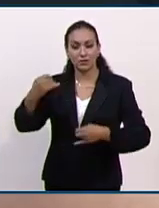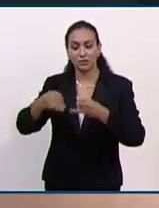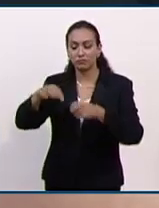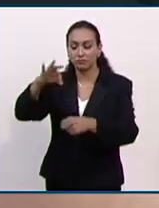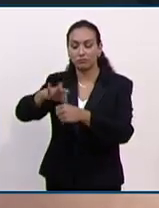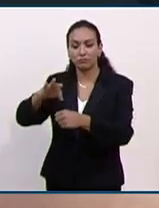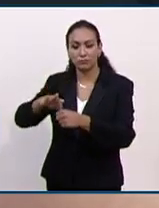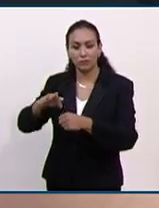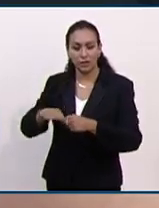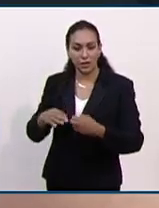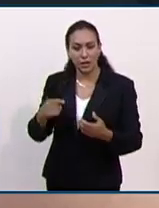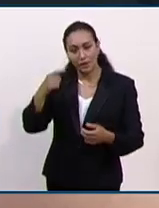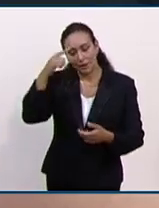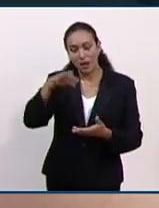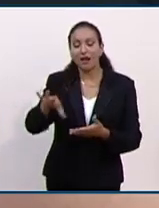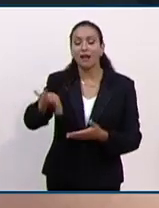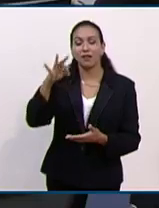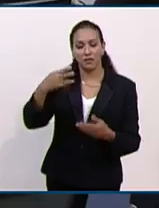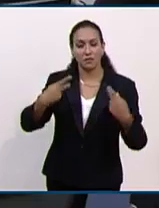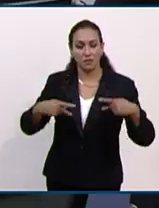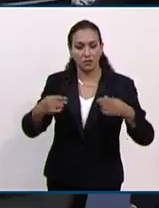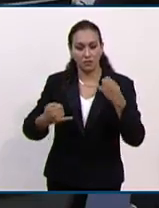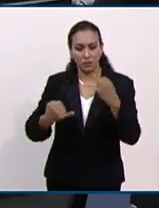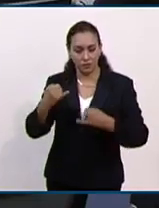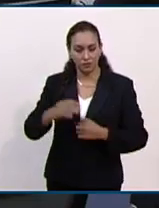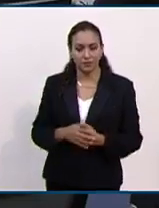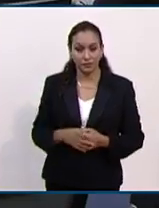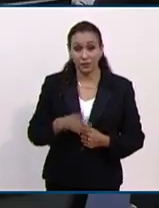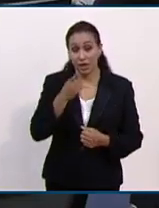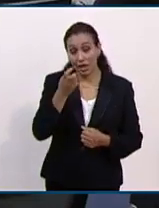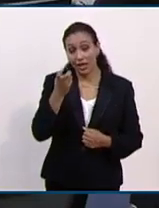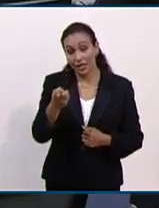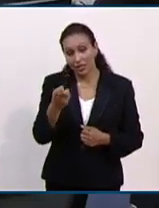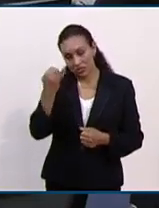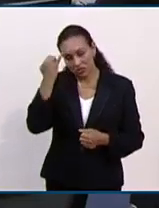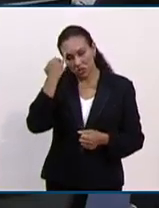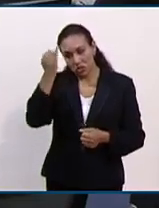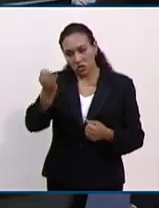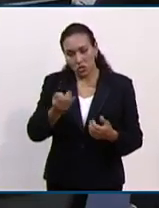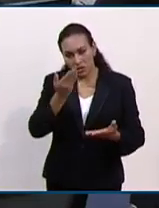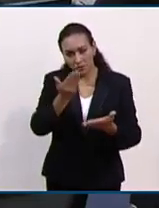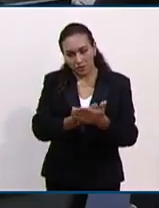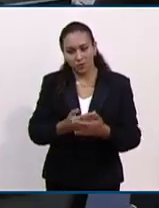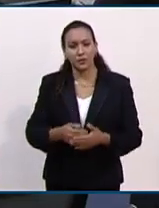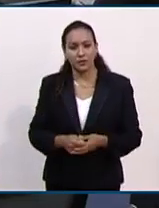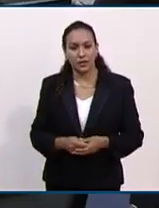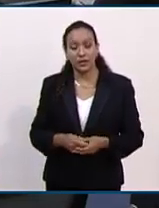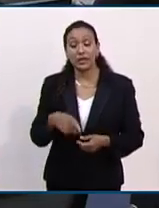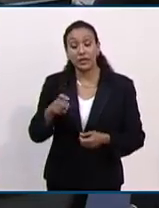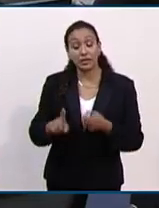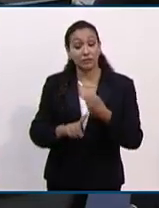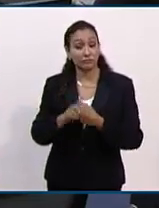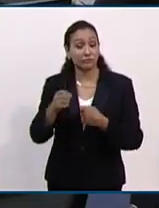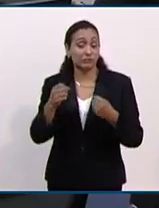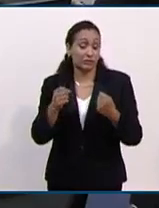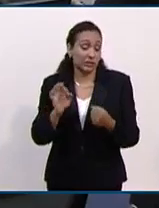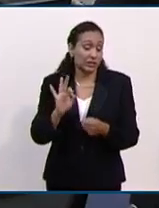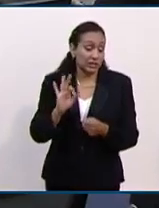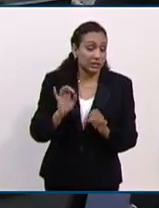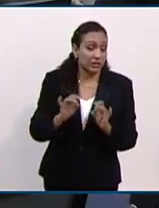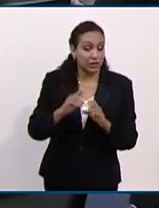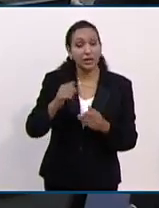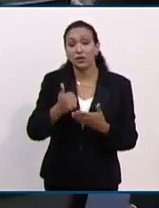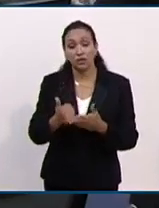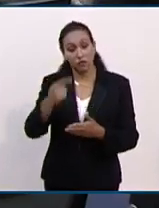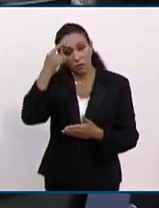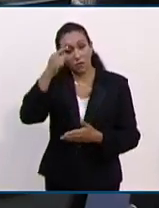a nivel federal y local. Se aseguró que se trata de una ocurrencia y un mecanismo riesgoso que politizaría la impartición